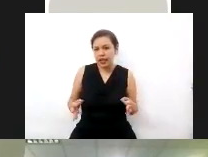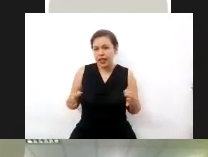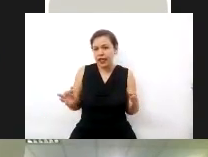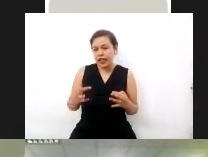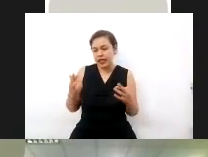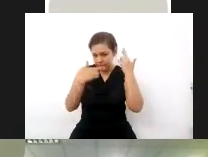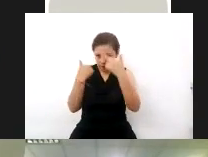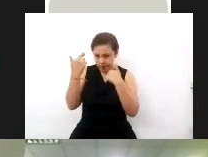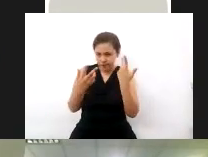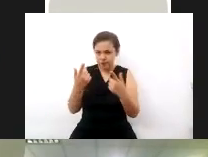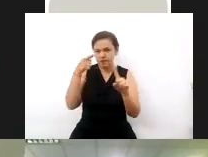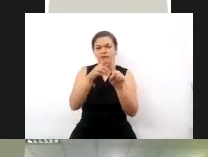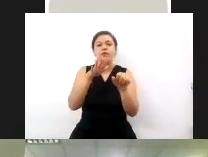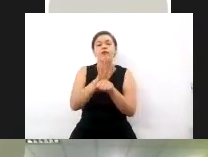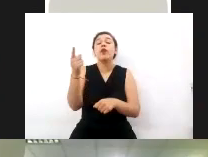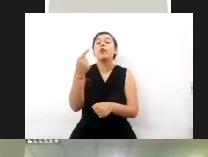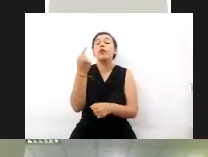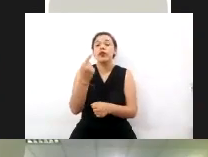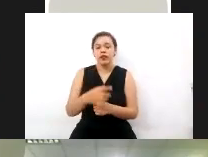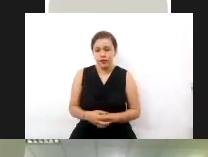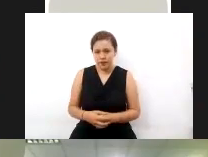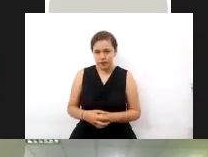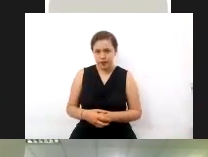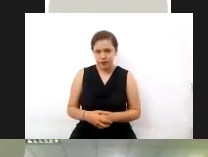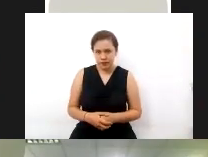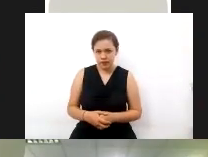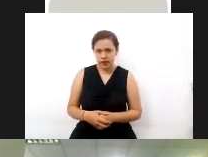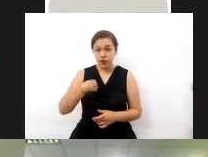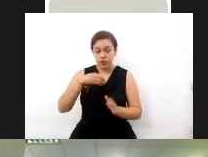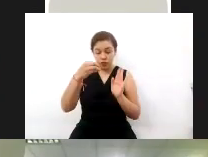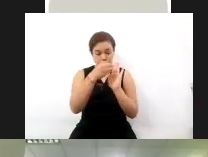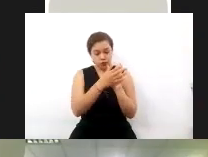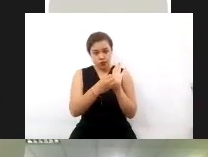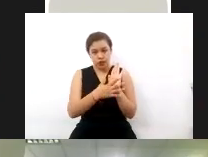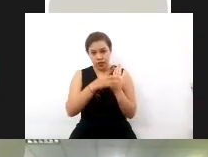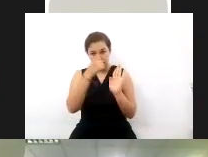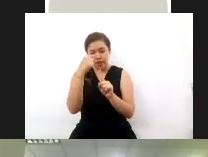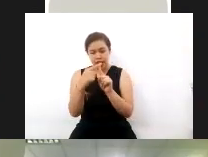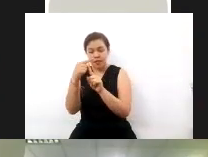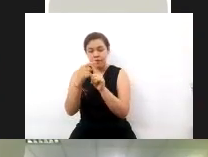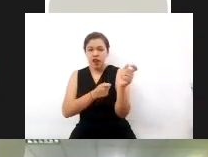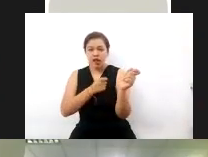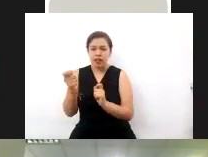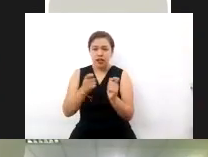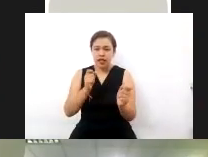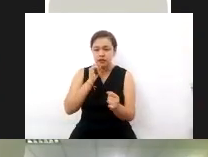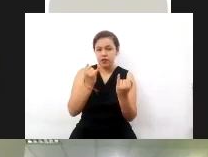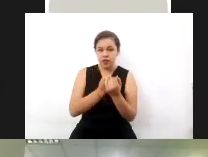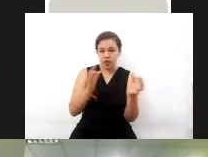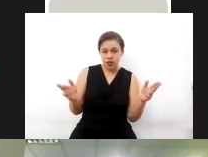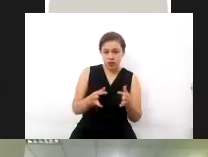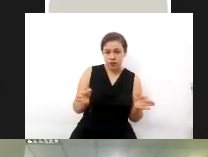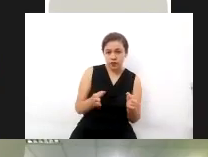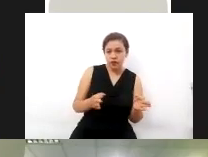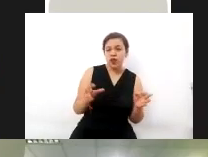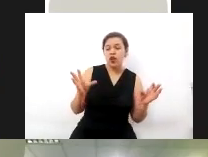¿Por qué razón? Pues porque pues nosotros necesitamos una bitácora de control de temperaturas, tanto de refrigeración como de alimentos